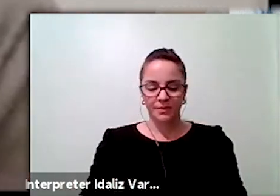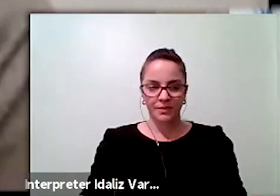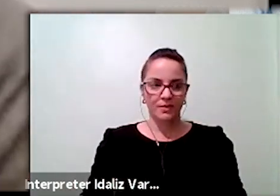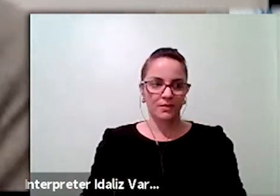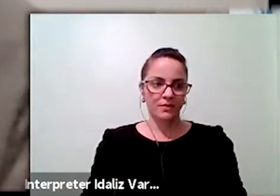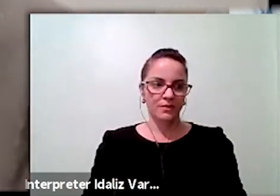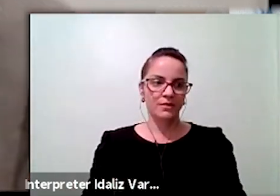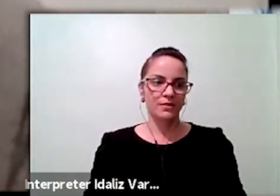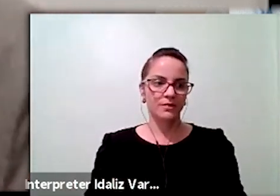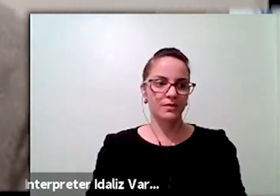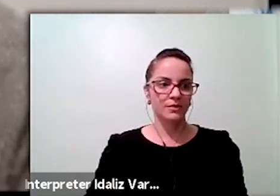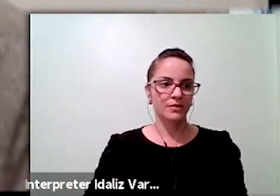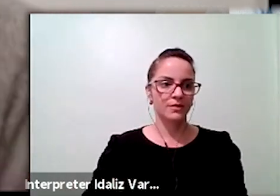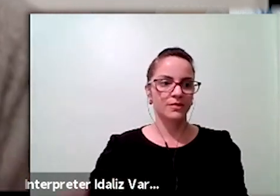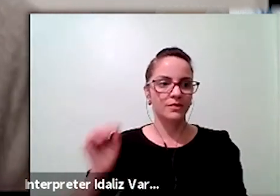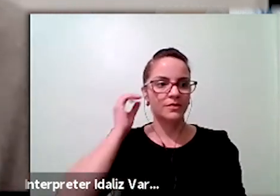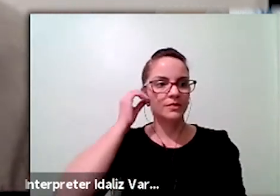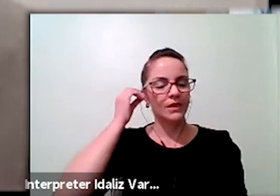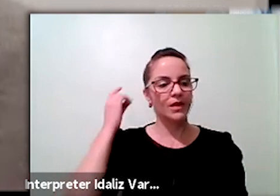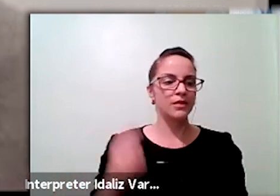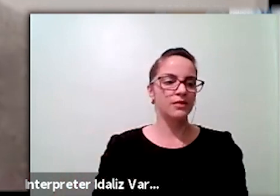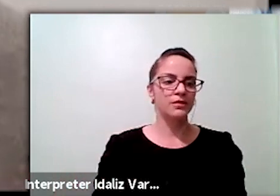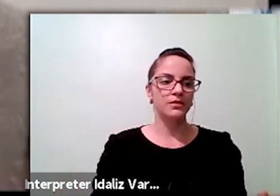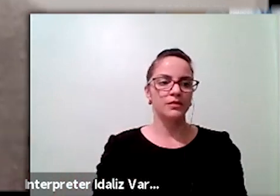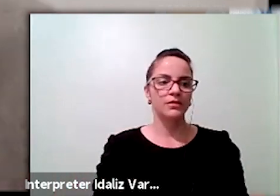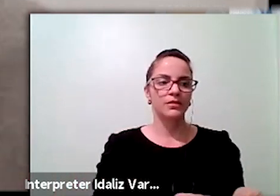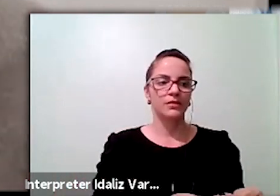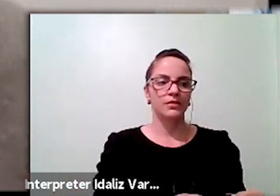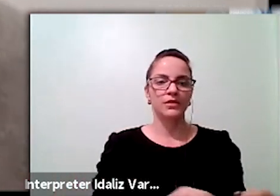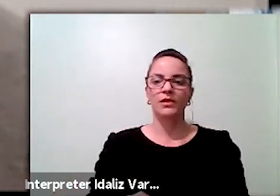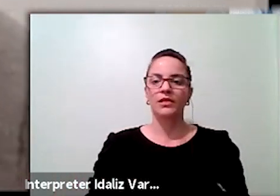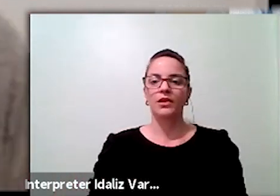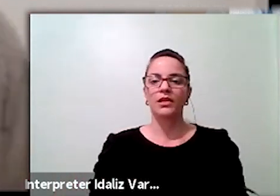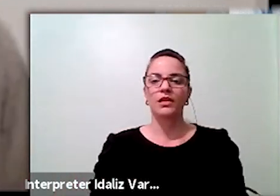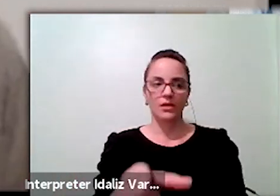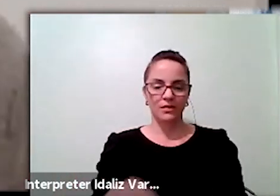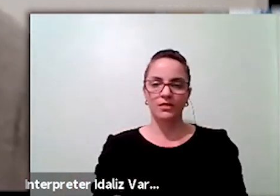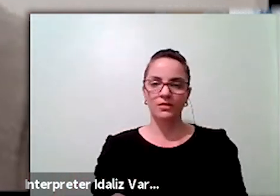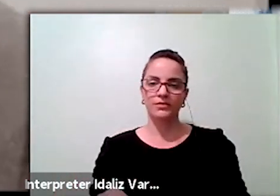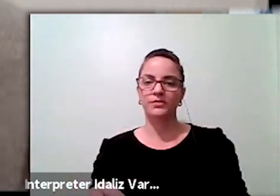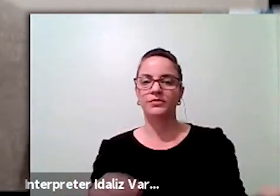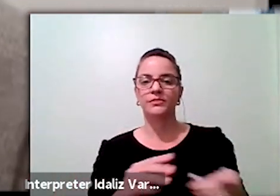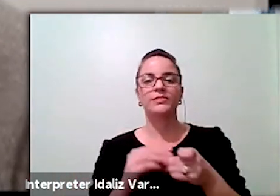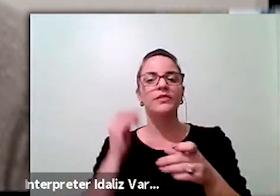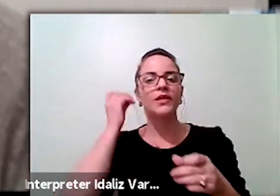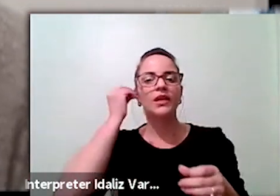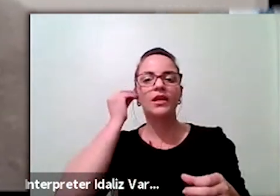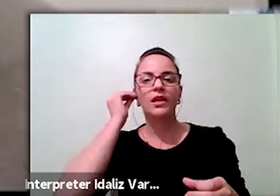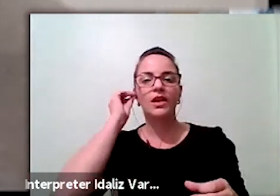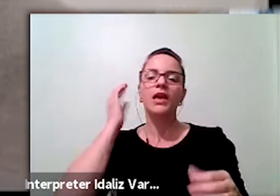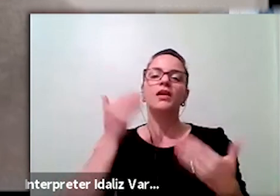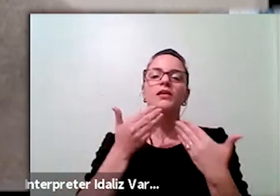Muy bien, muchísimas gracias a todos. Maravillosa la información que se ha compartido en la noche de